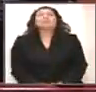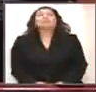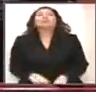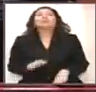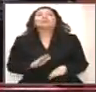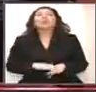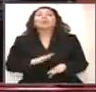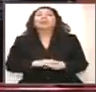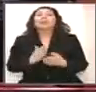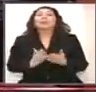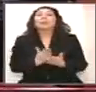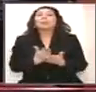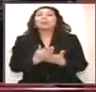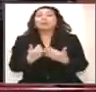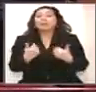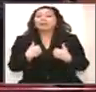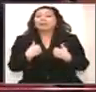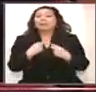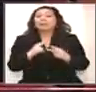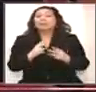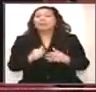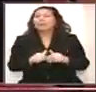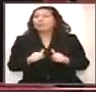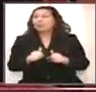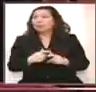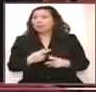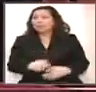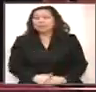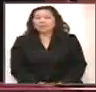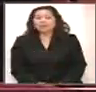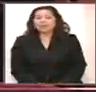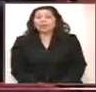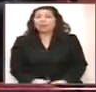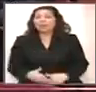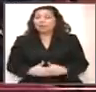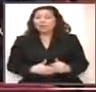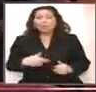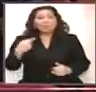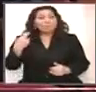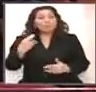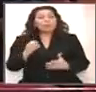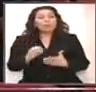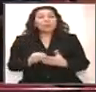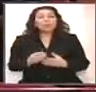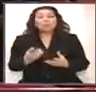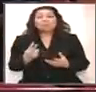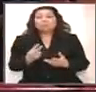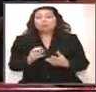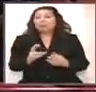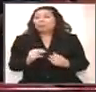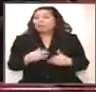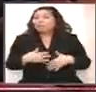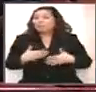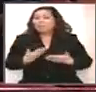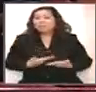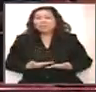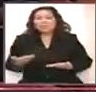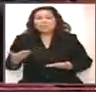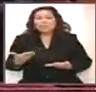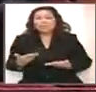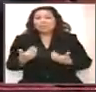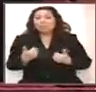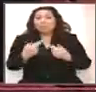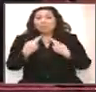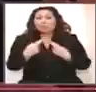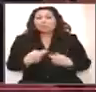sobre la problemática que se quiere abordar. En el ámbito de la criminalidad, construir políticas públicas a ciegas no nos puede llevar a un